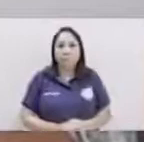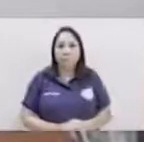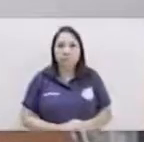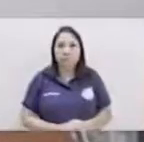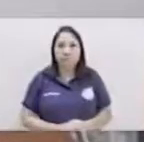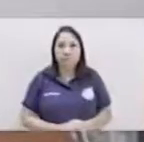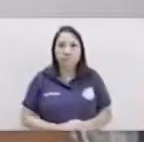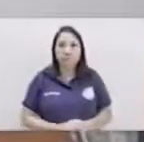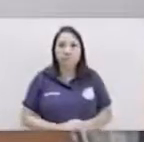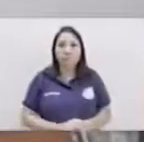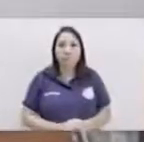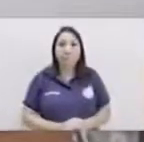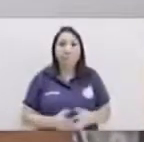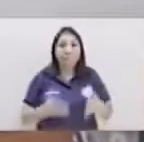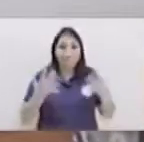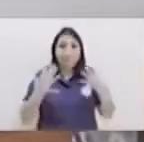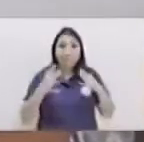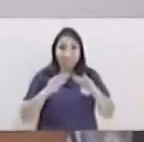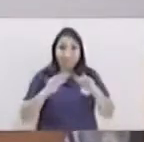Y de regreso.